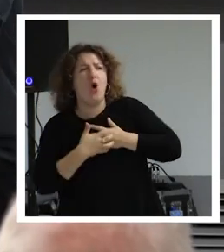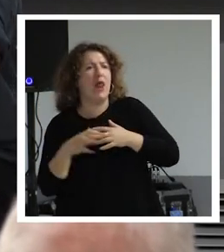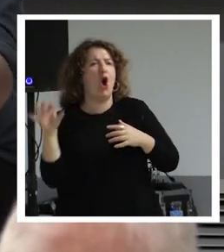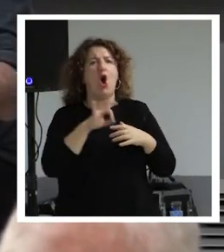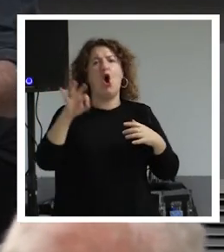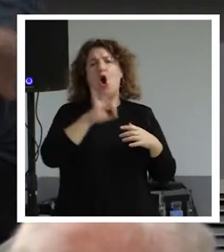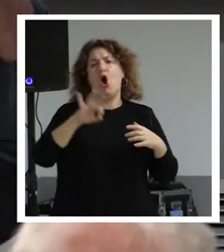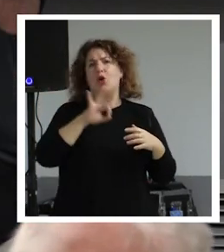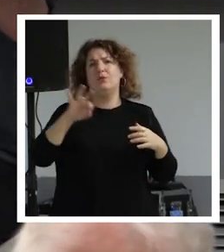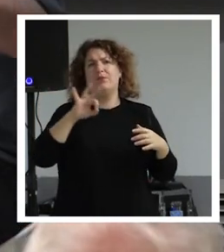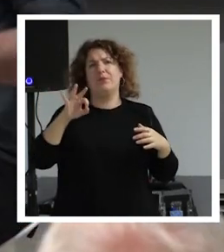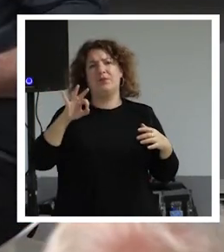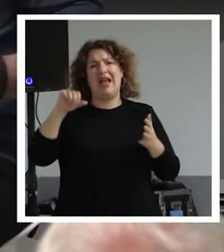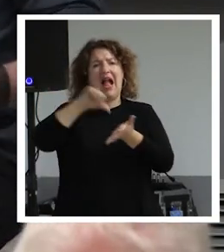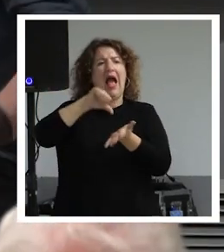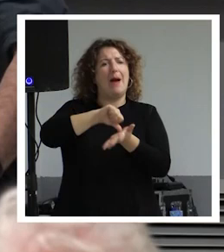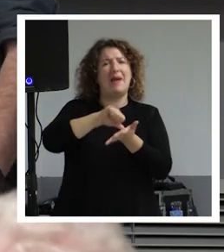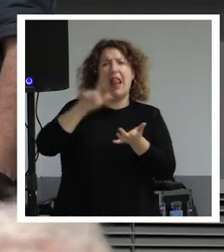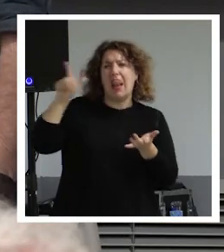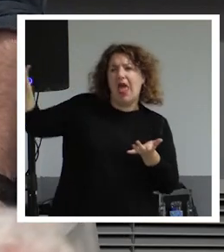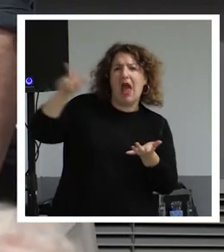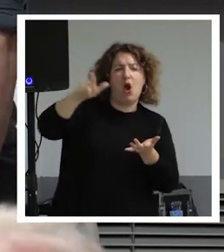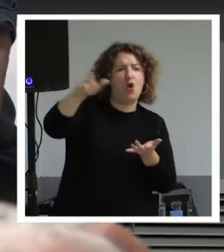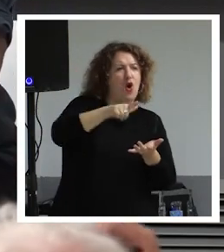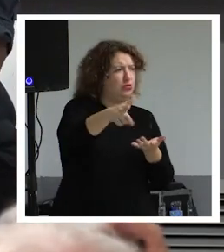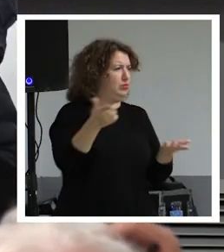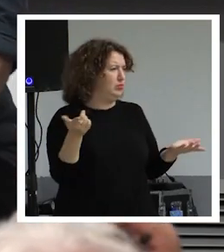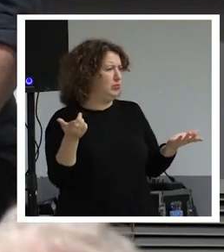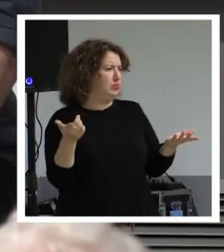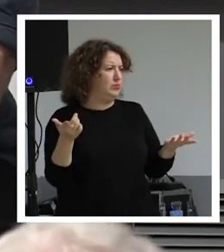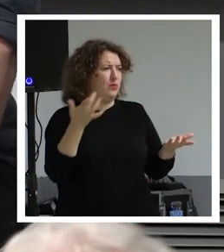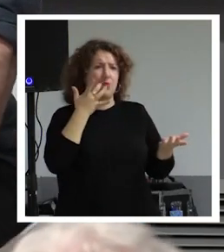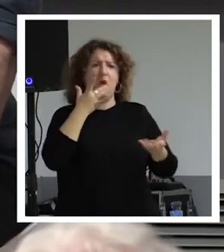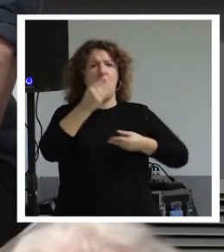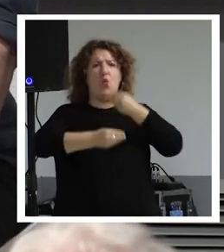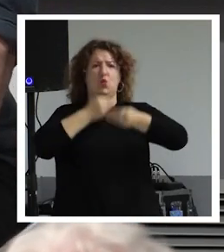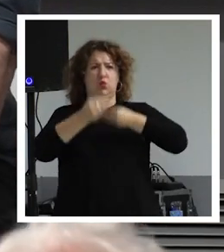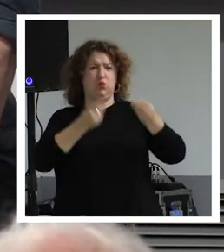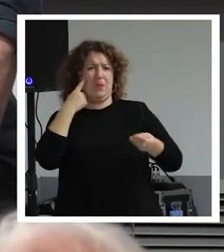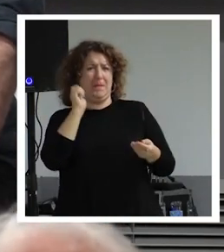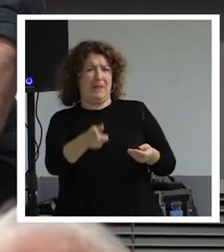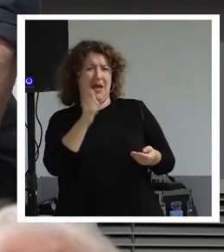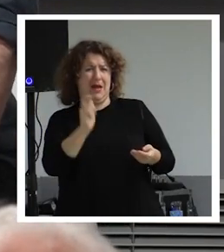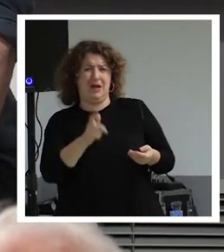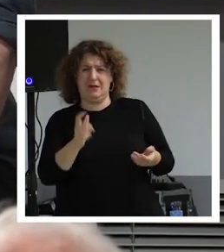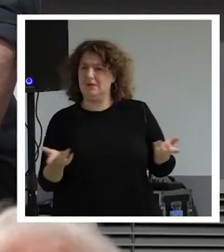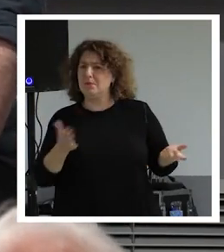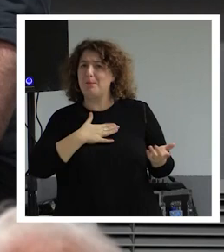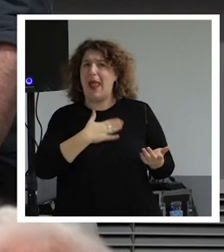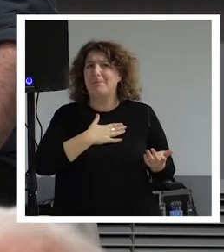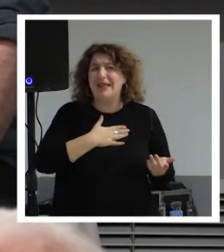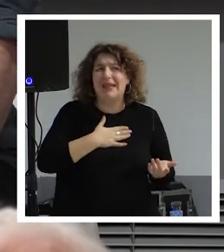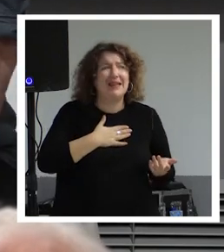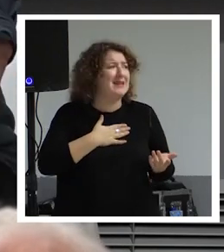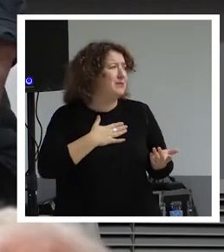usan y abusan de ella la primera que yo intenté darle es que no es cualquier lugar mucho menos cualquier lugar pobre o cualquier lugar